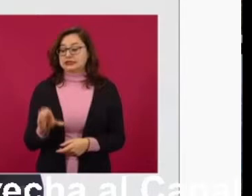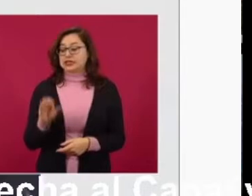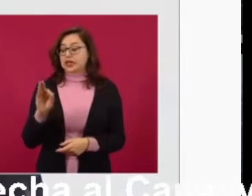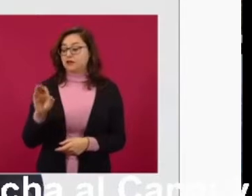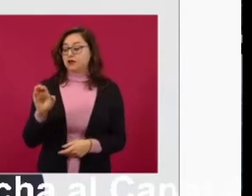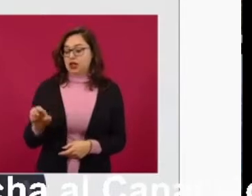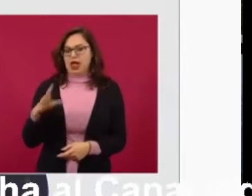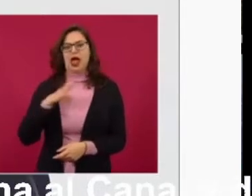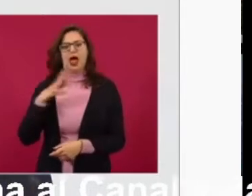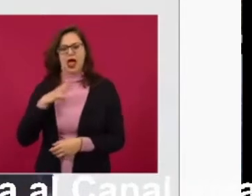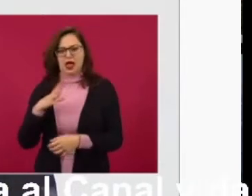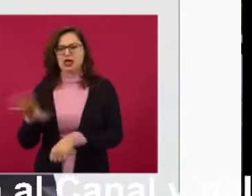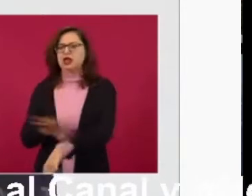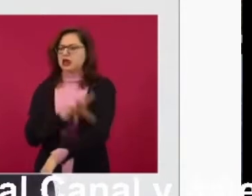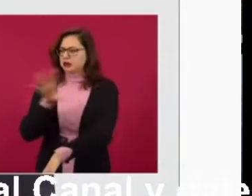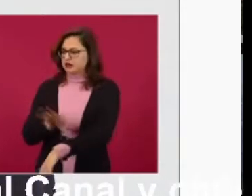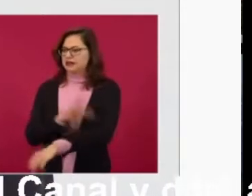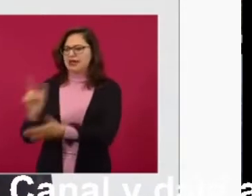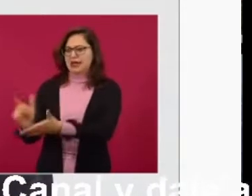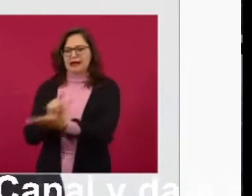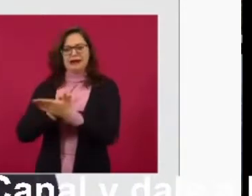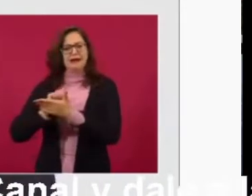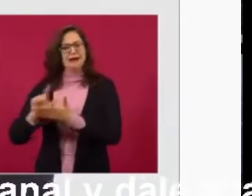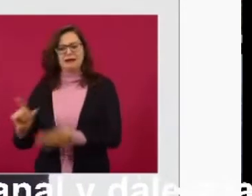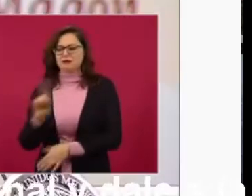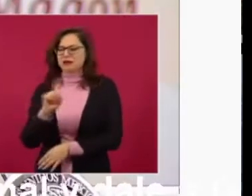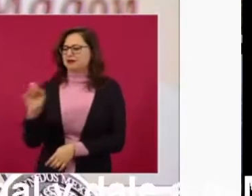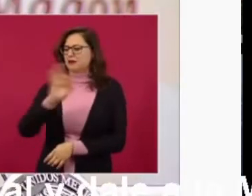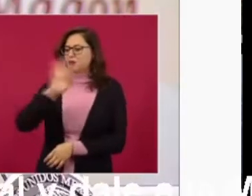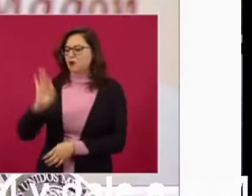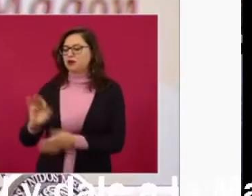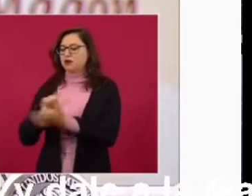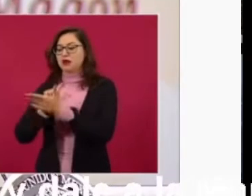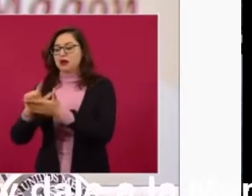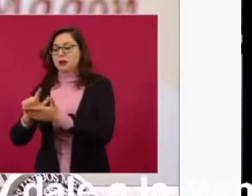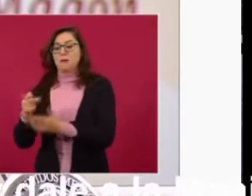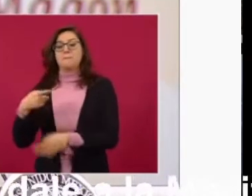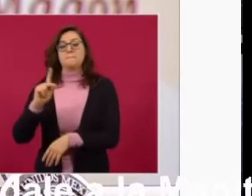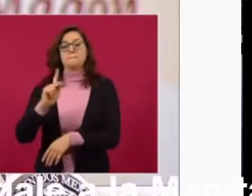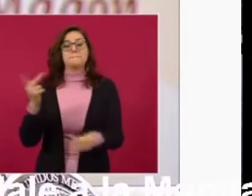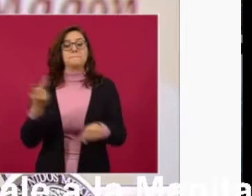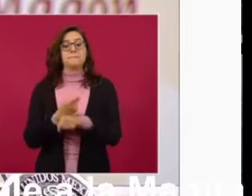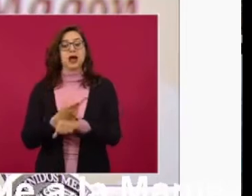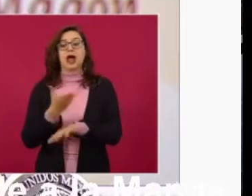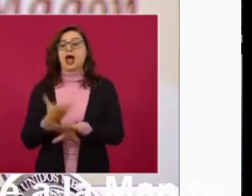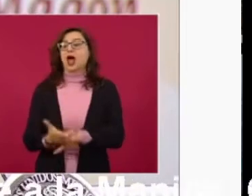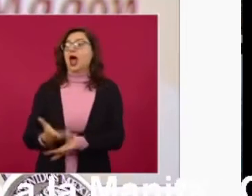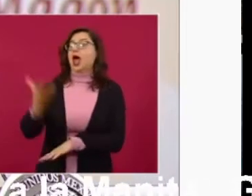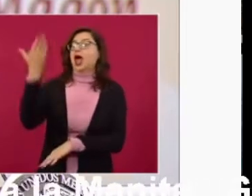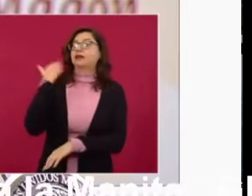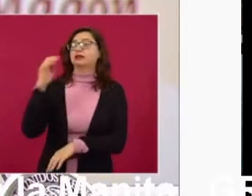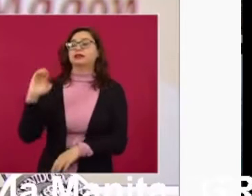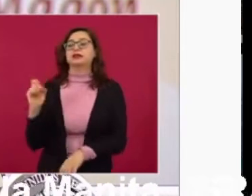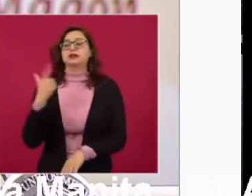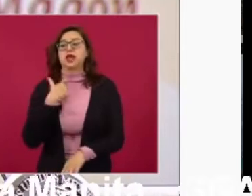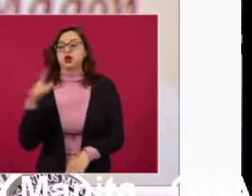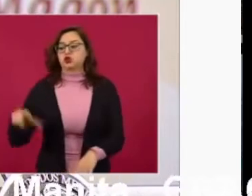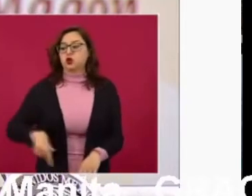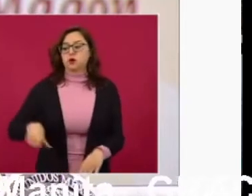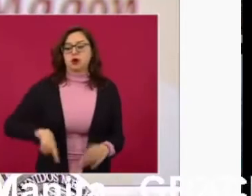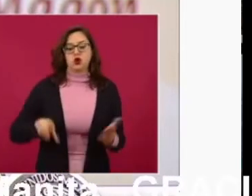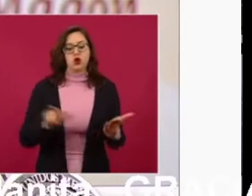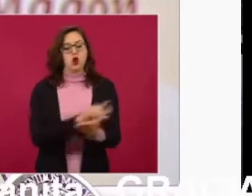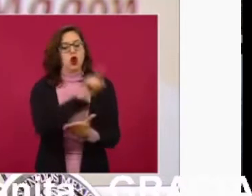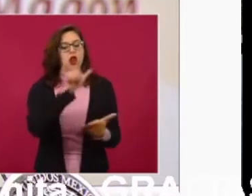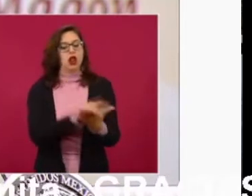es reconocida puesto que en la reforma energética impulsada por el gobierno de obeid 9 se buscaba en